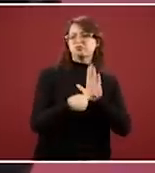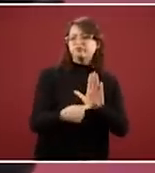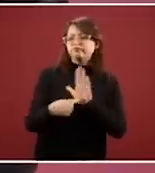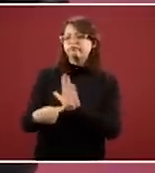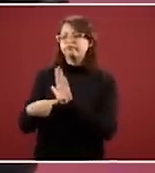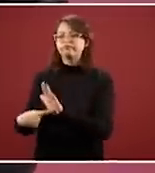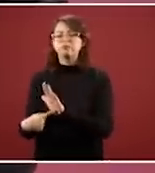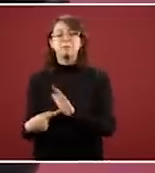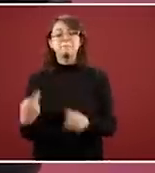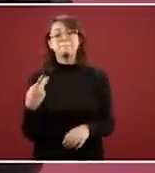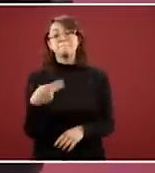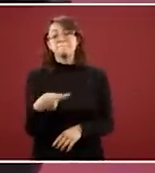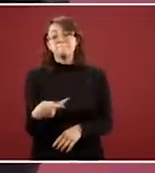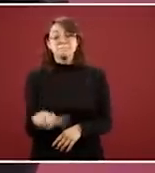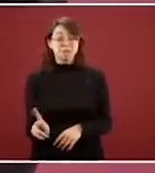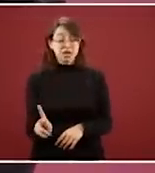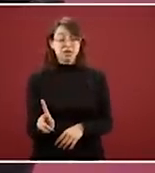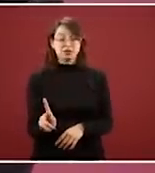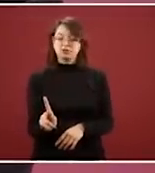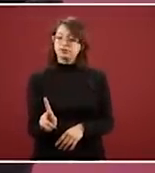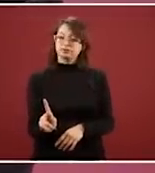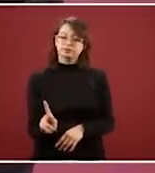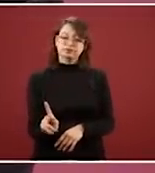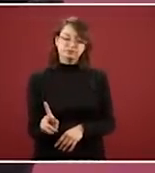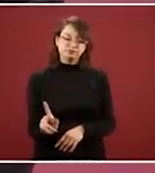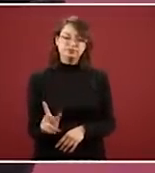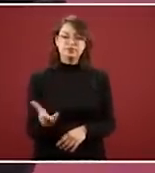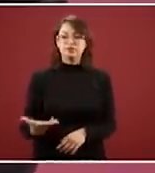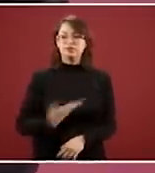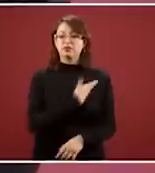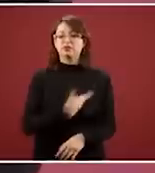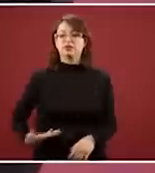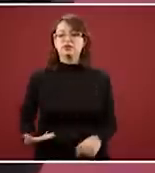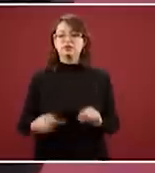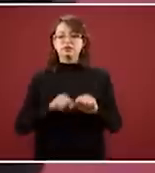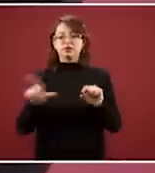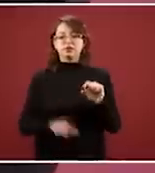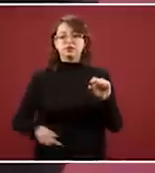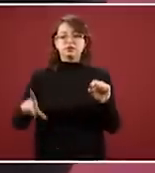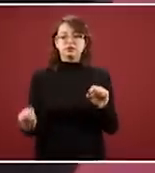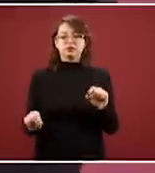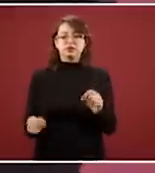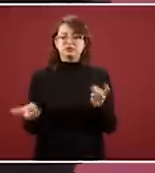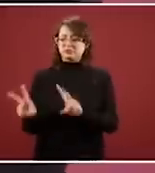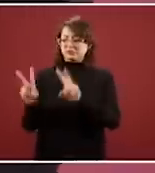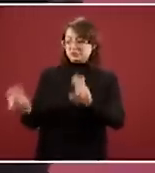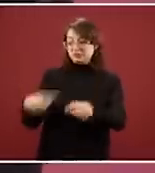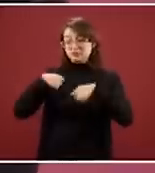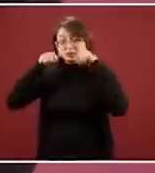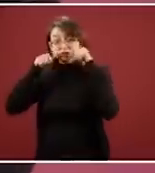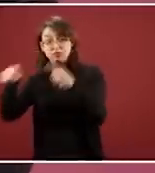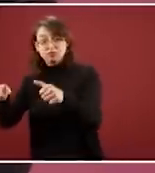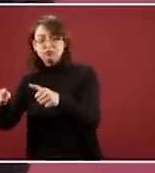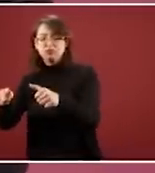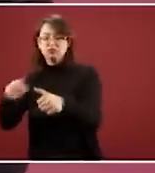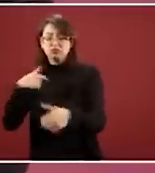pero no conviene que el presidente de México trate estos asuntos.